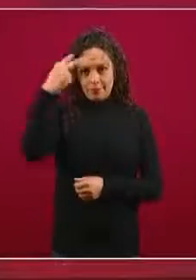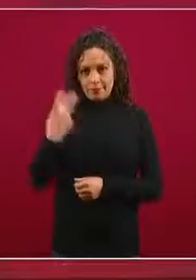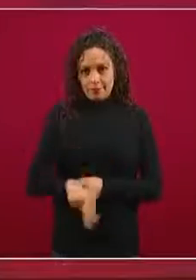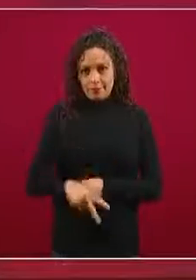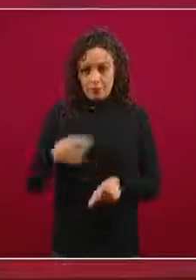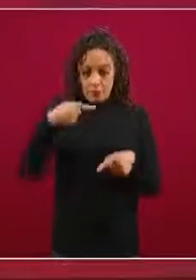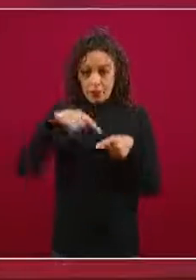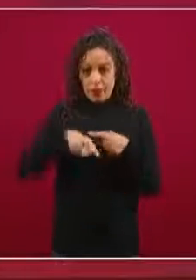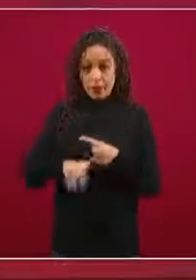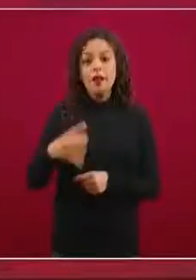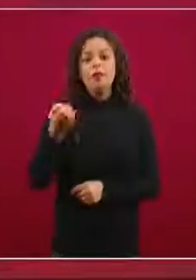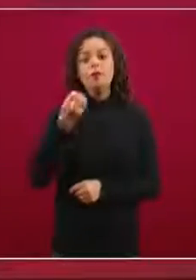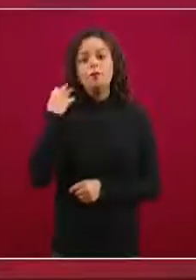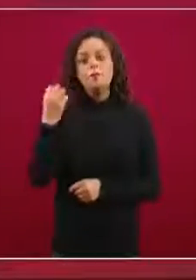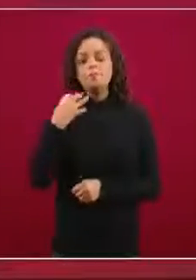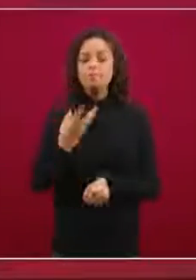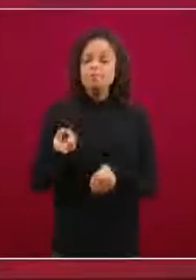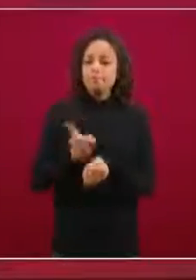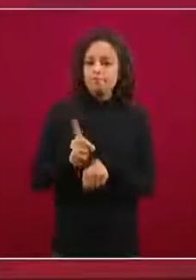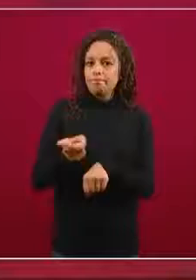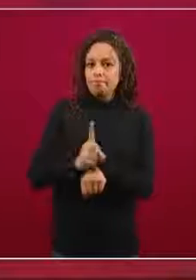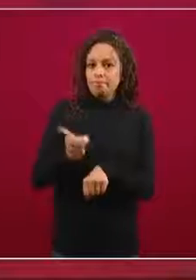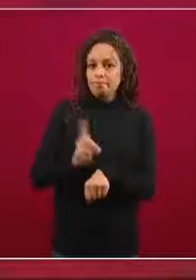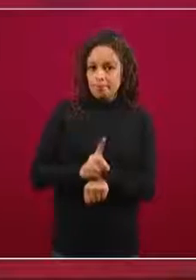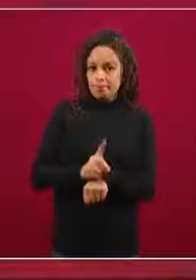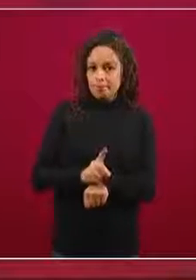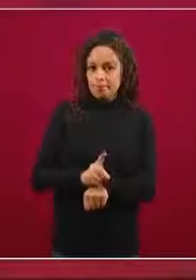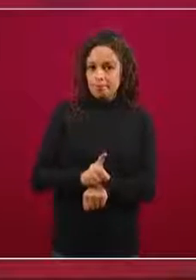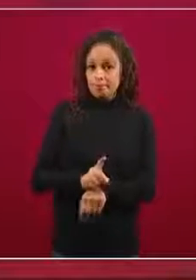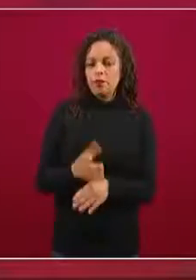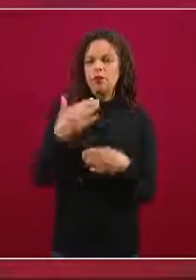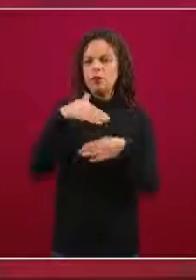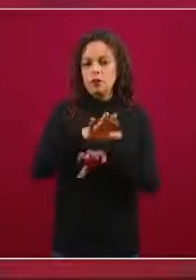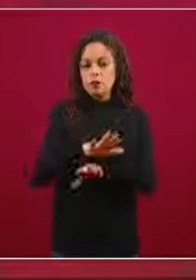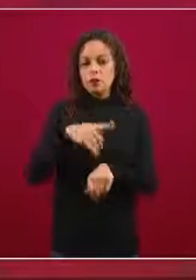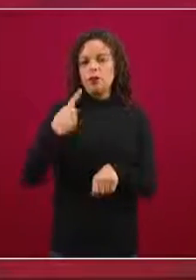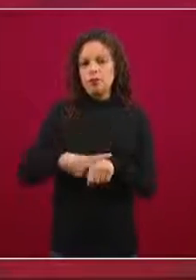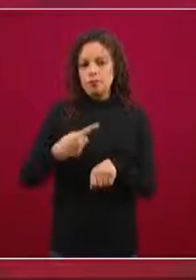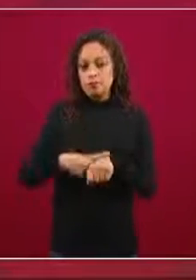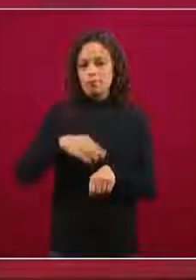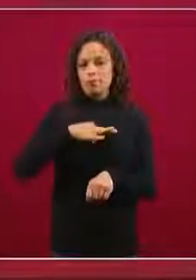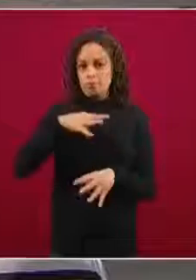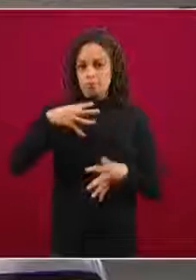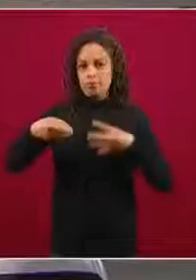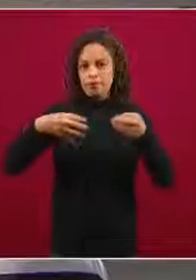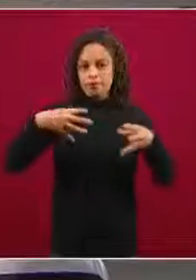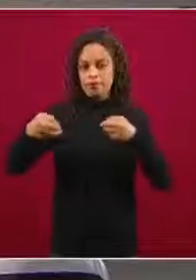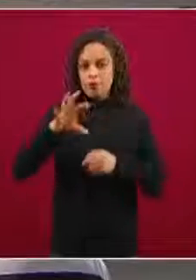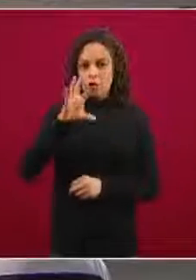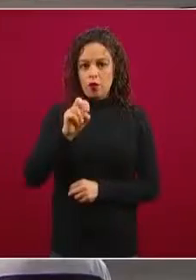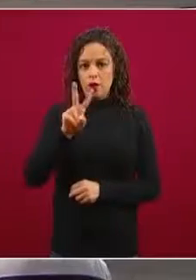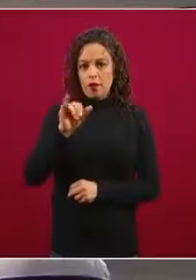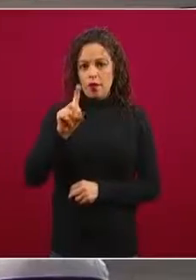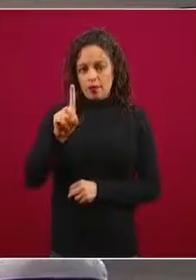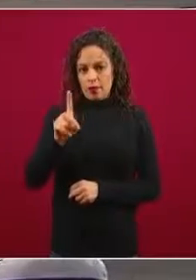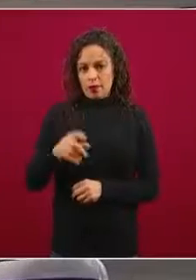conferencia de prensa diaria sobre la situación de COVID, la pandemia de COVID, enfermedad causada por